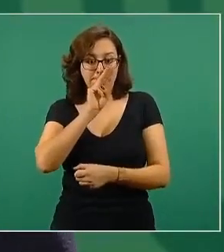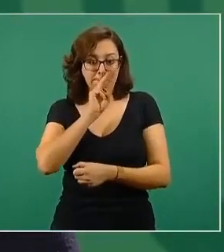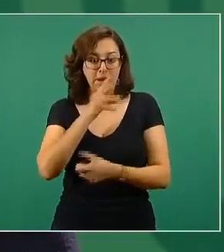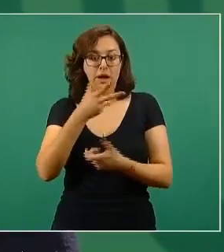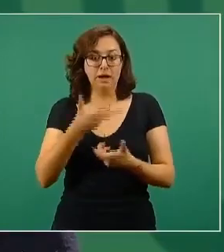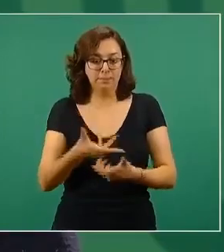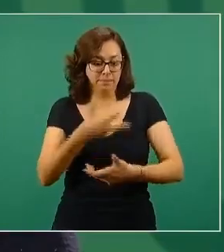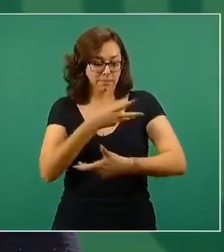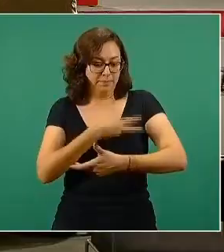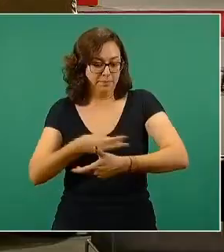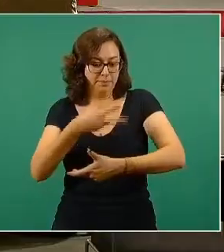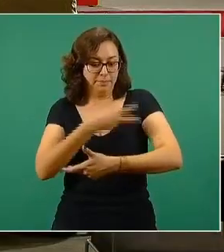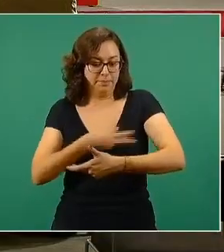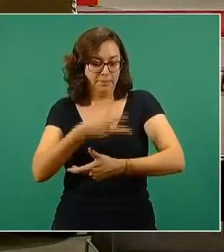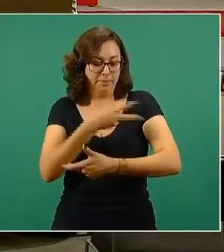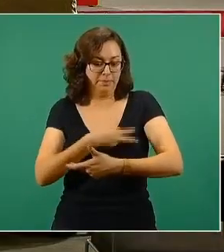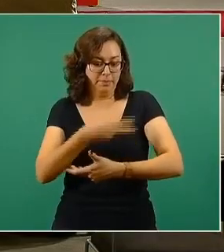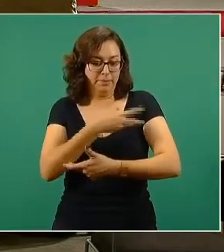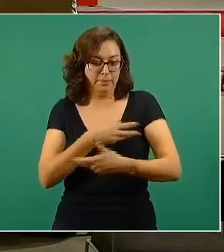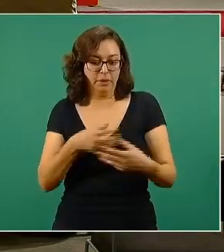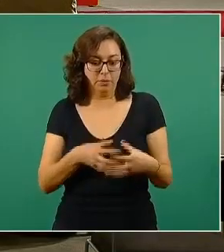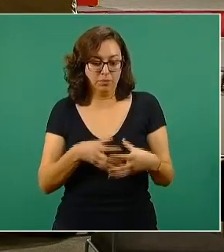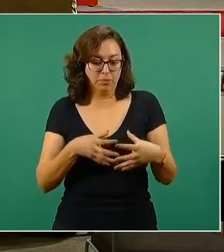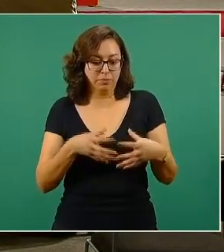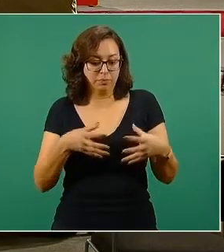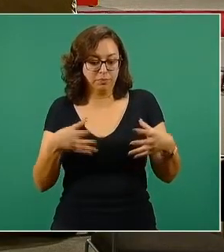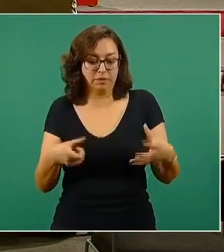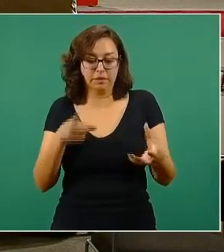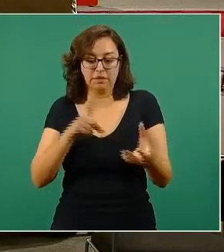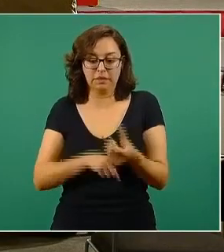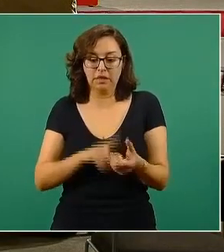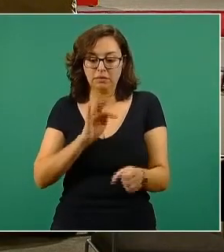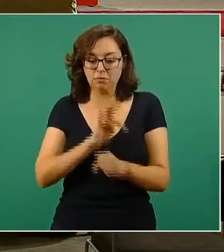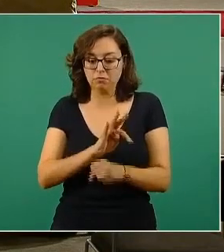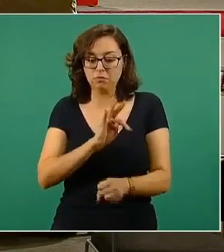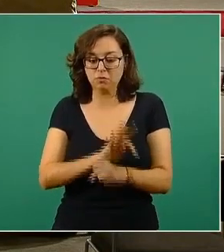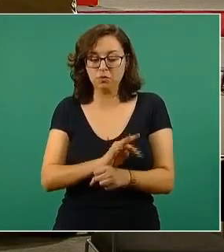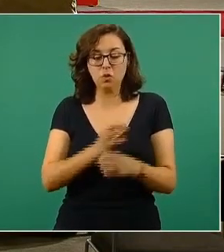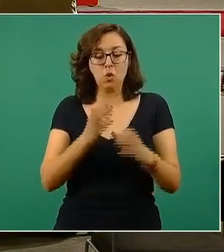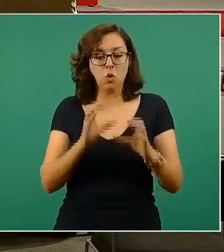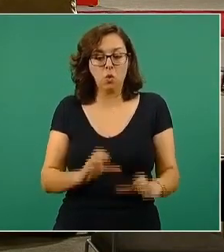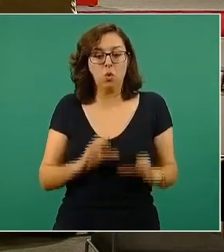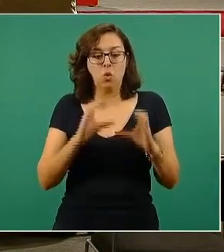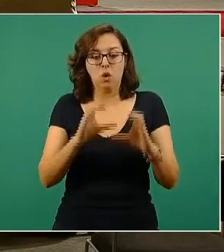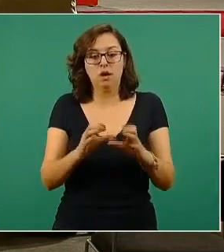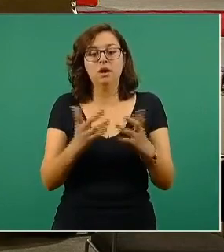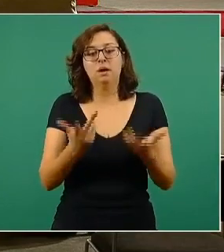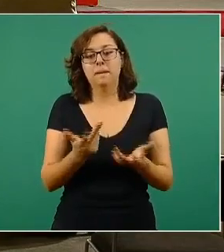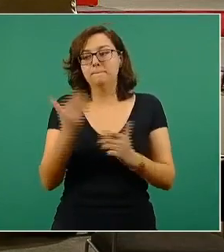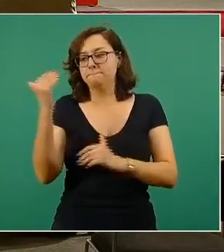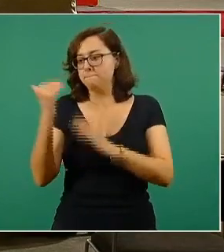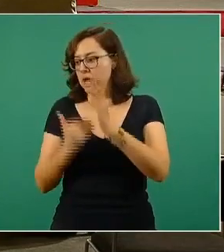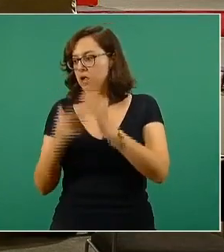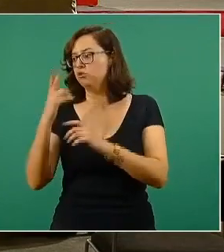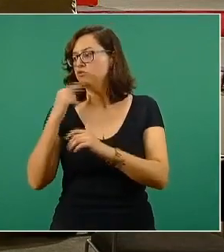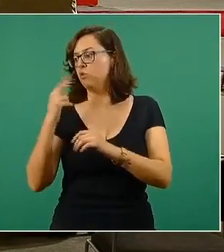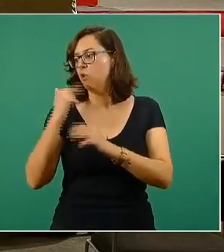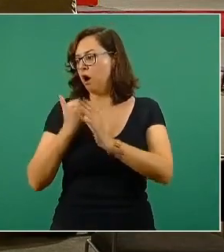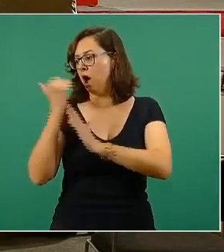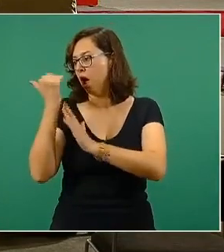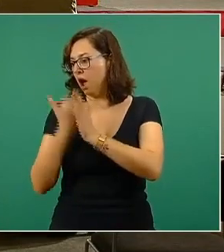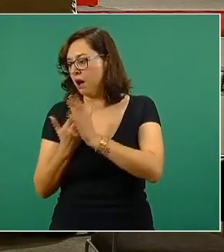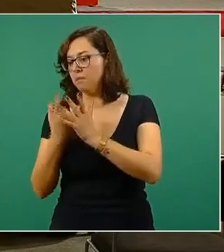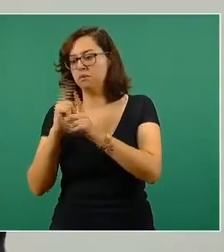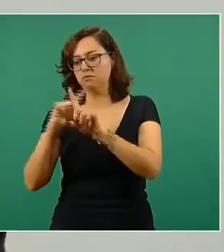a la cantidad de calorías que vienen tanto de carbohidratos, de azúcares y en este caso también